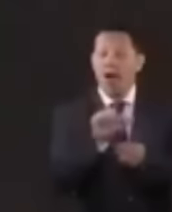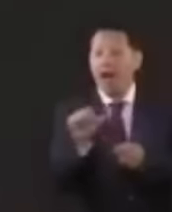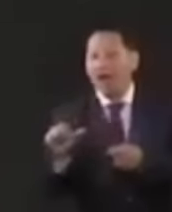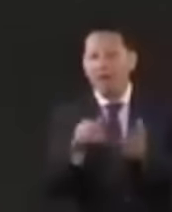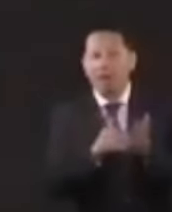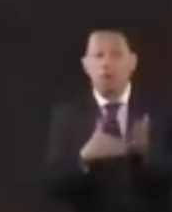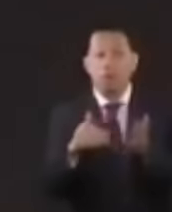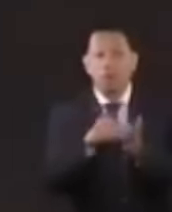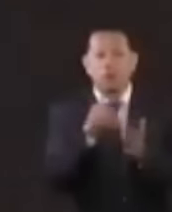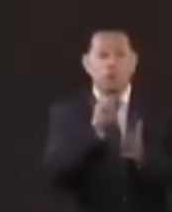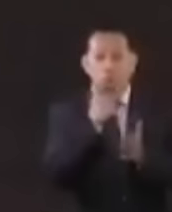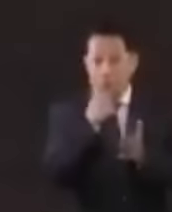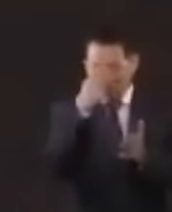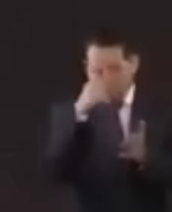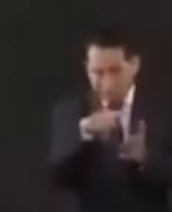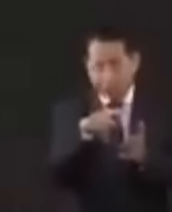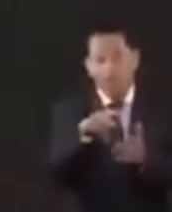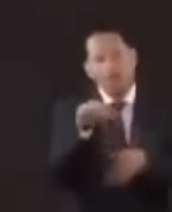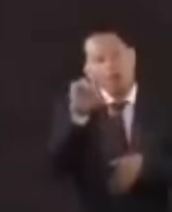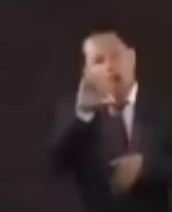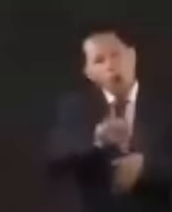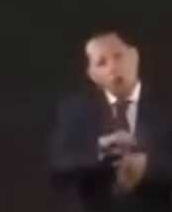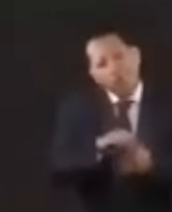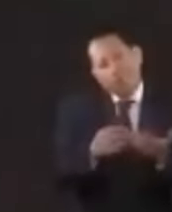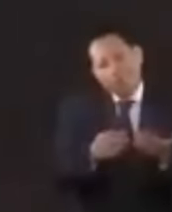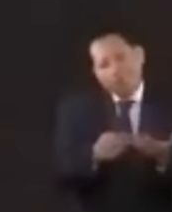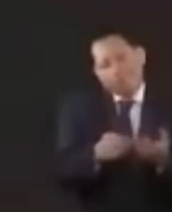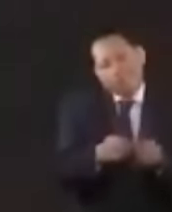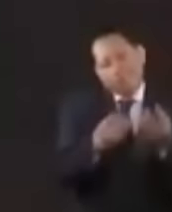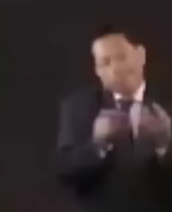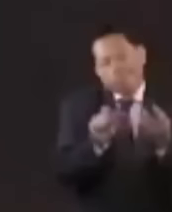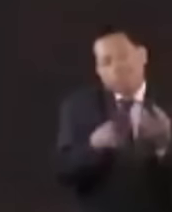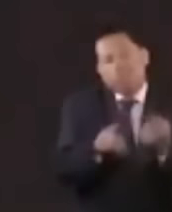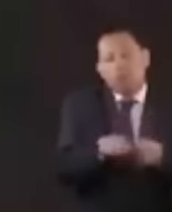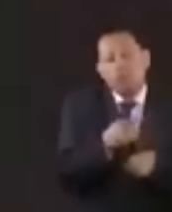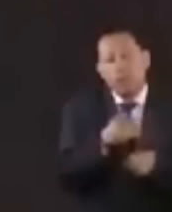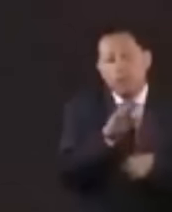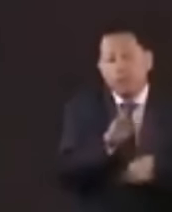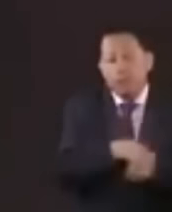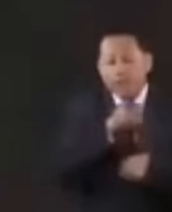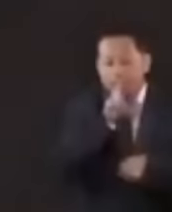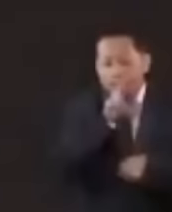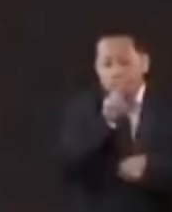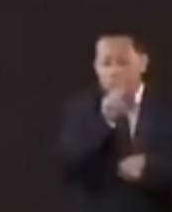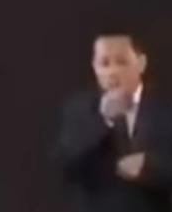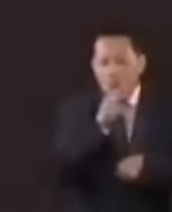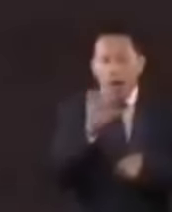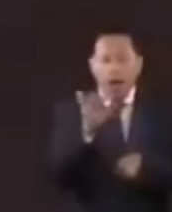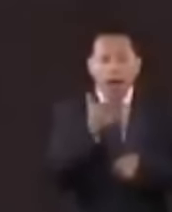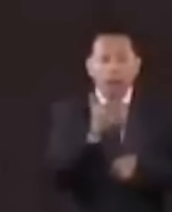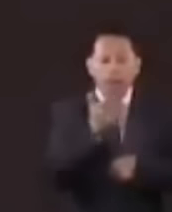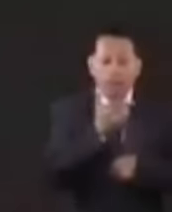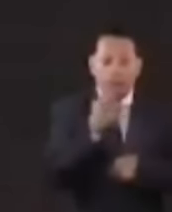mexicanos. Y hoy, como era de esperarse, porque están más preocupados por hacer y